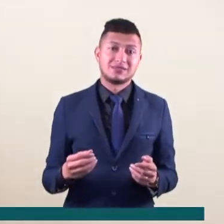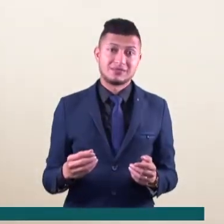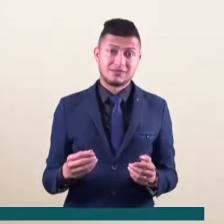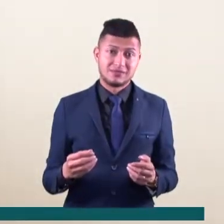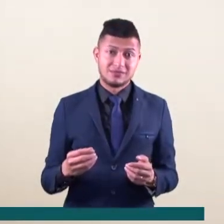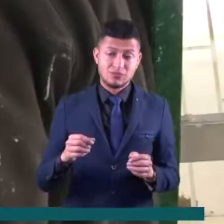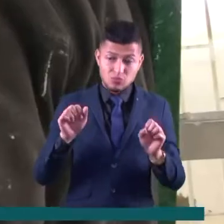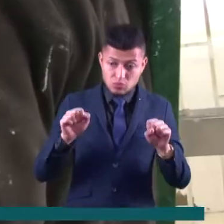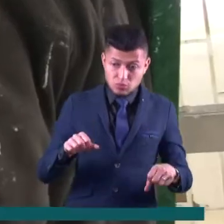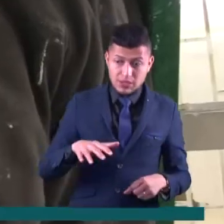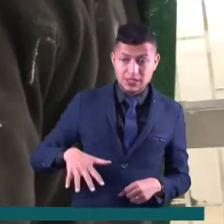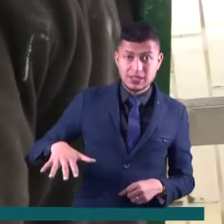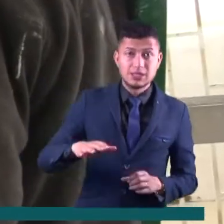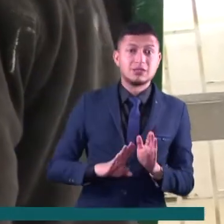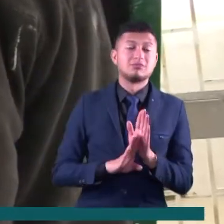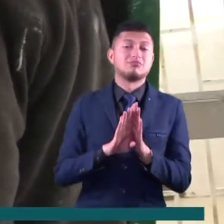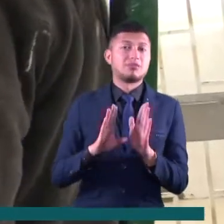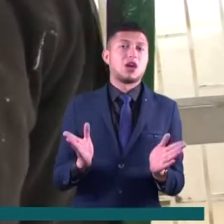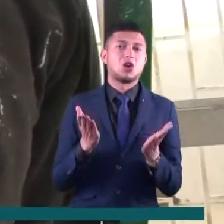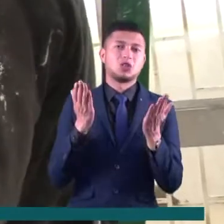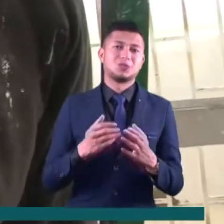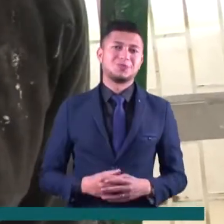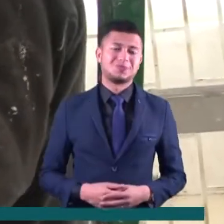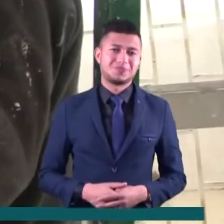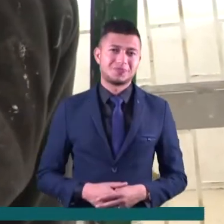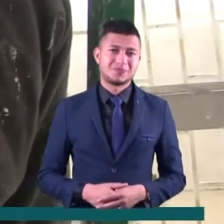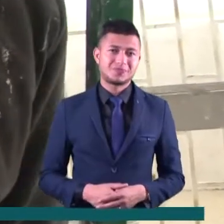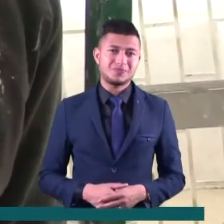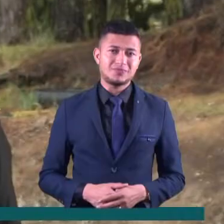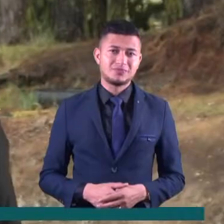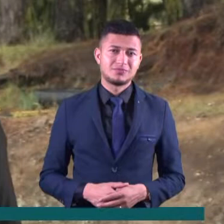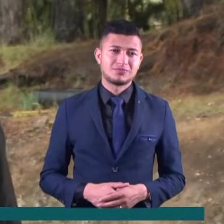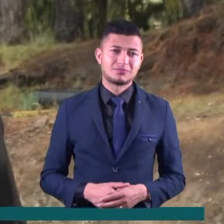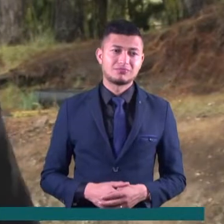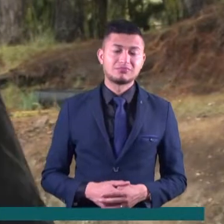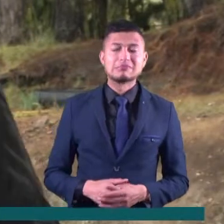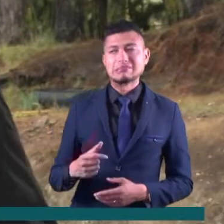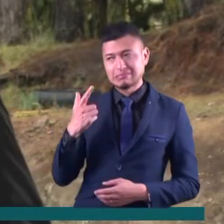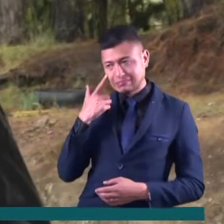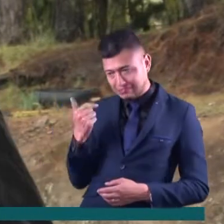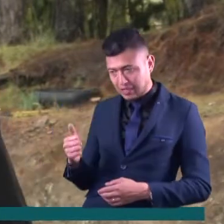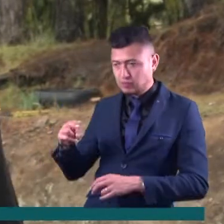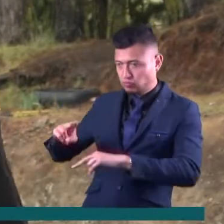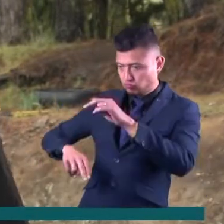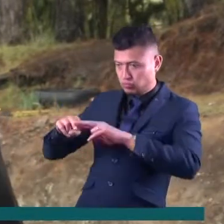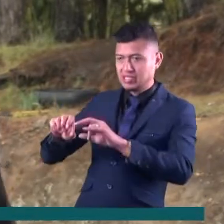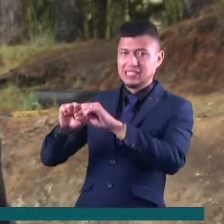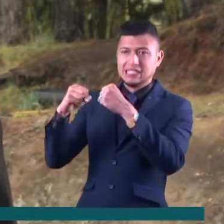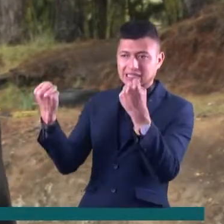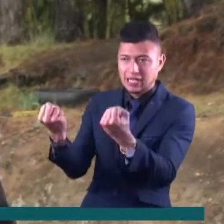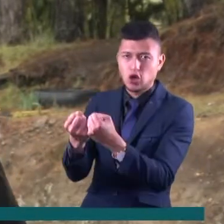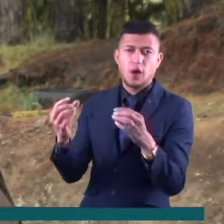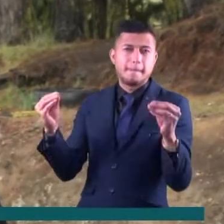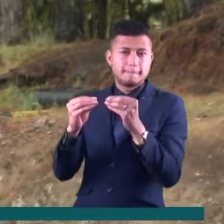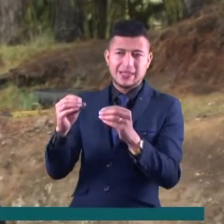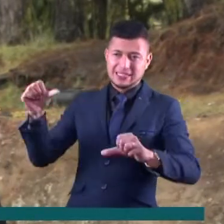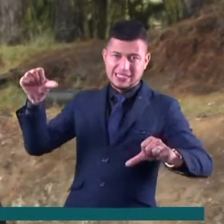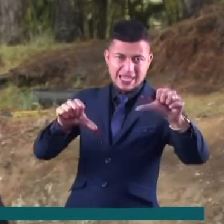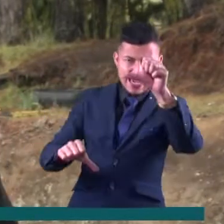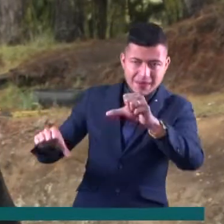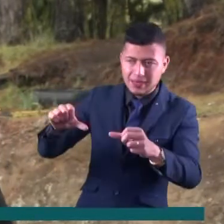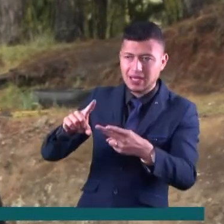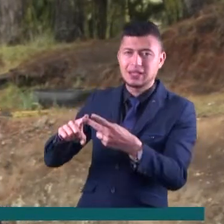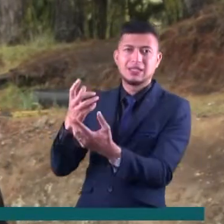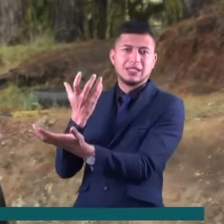de grandes el mejor parece muy chévere de que estén haciendo más salones para la química